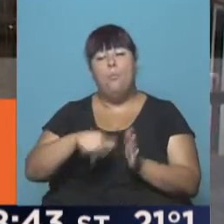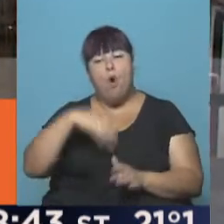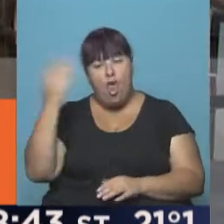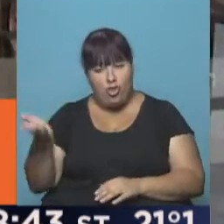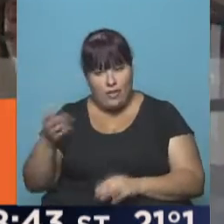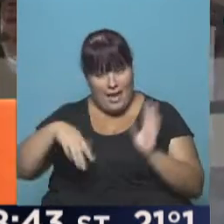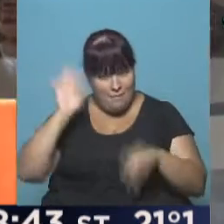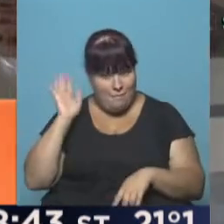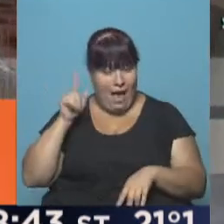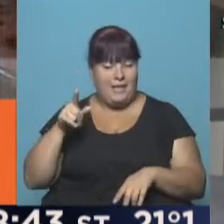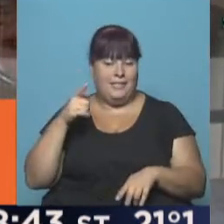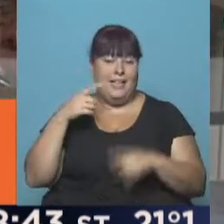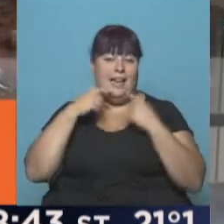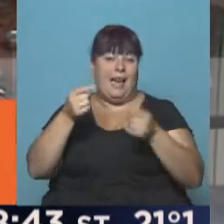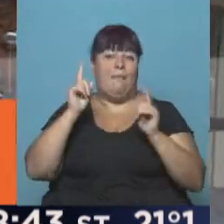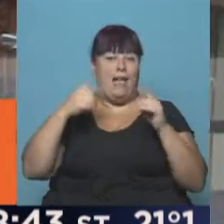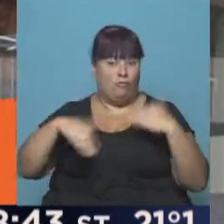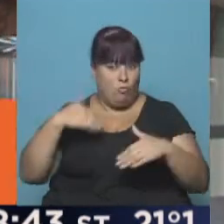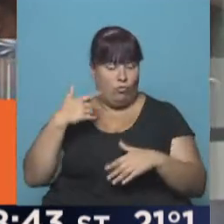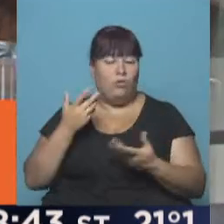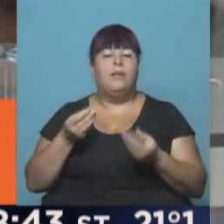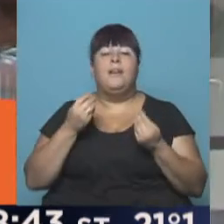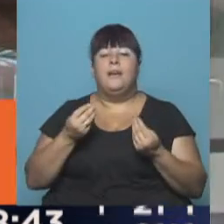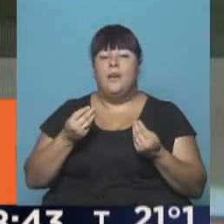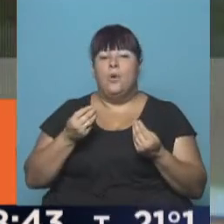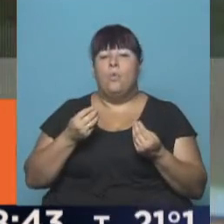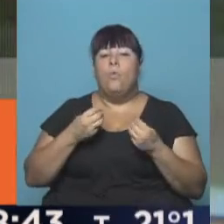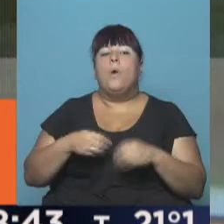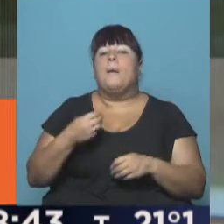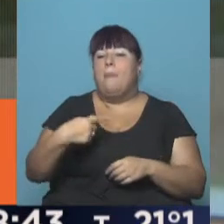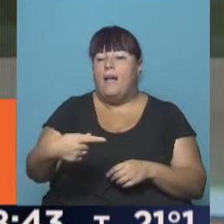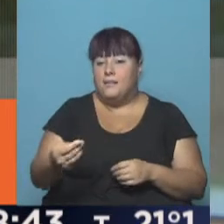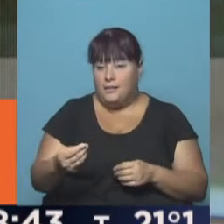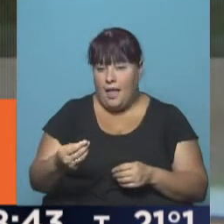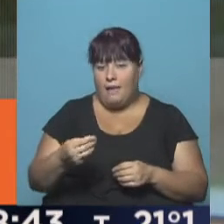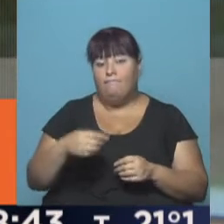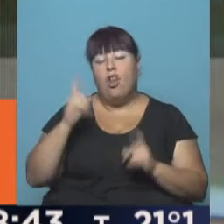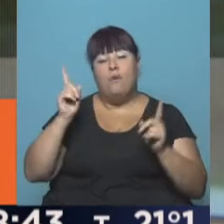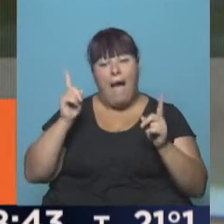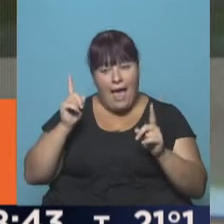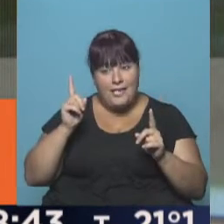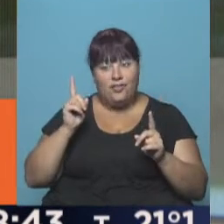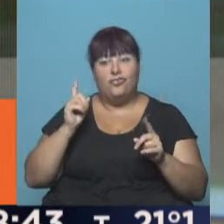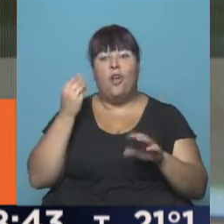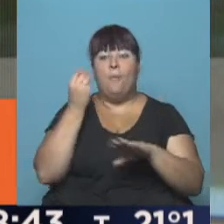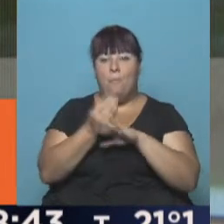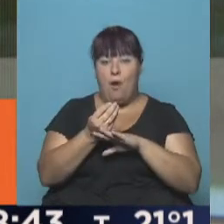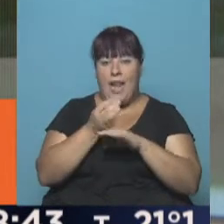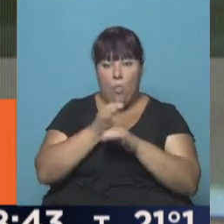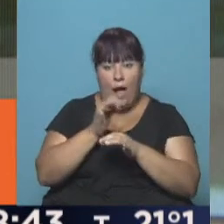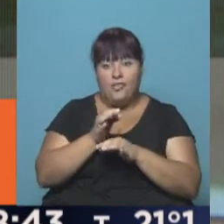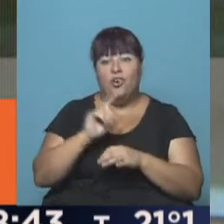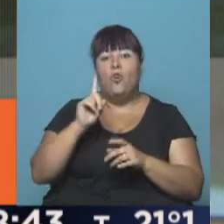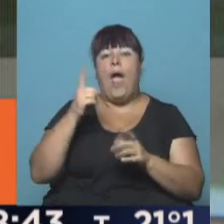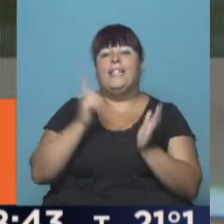aires especialmente donde la demanda de docentes es altísima que es lo que comienza a suceder que muchos docentes que ingresan el sistema educativo no